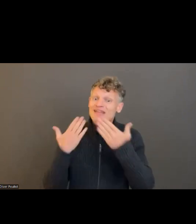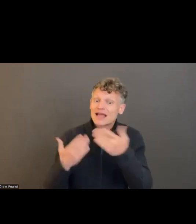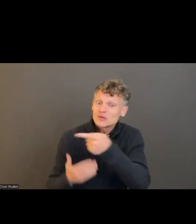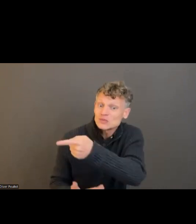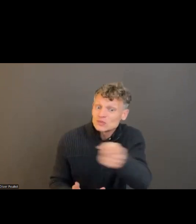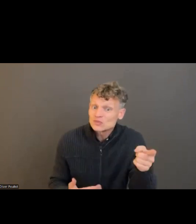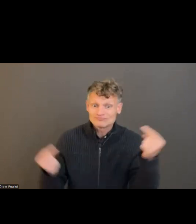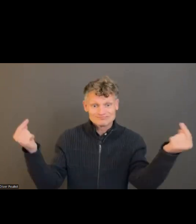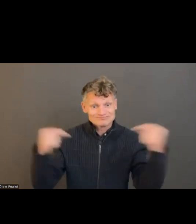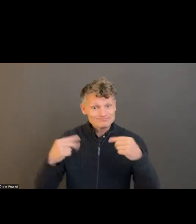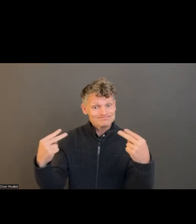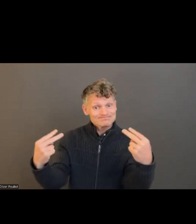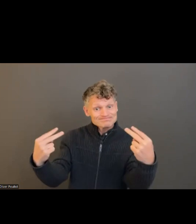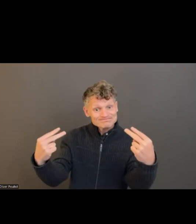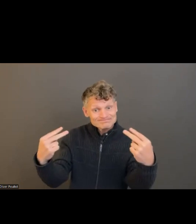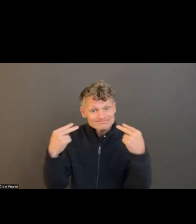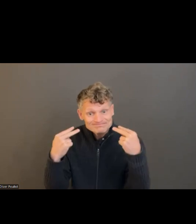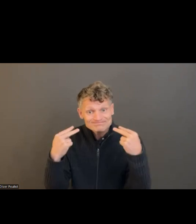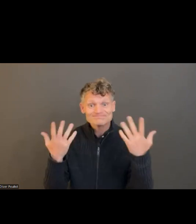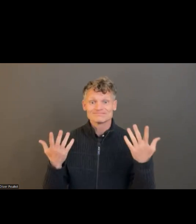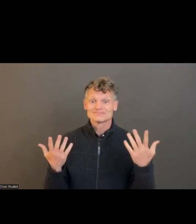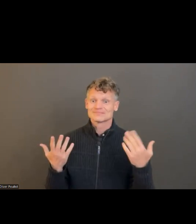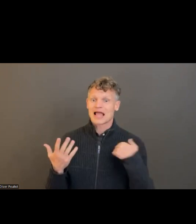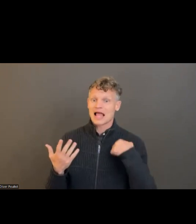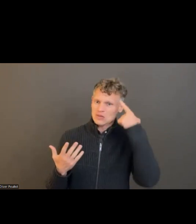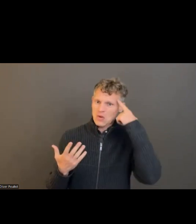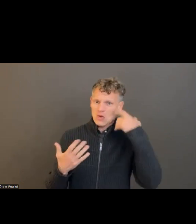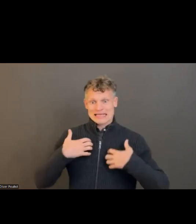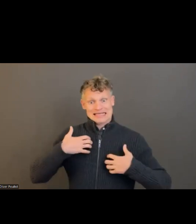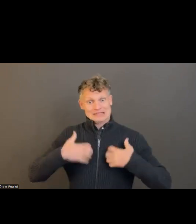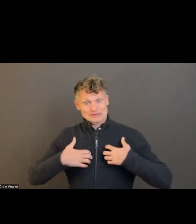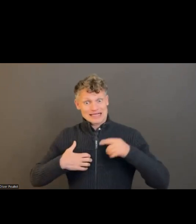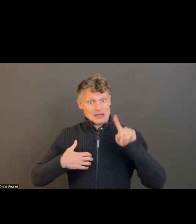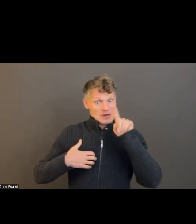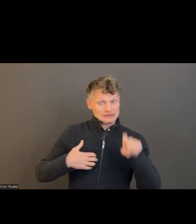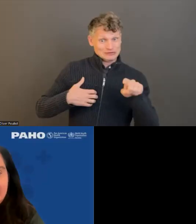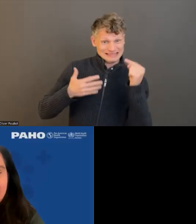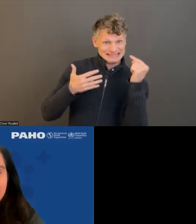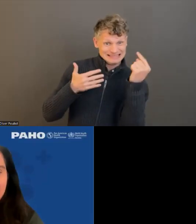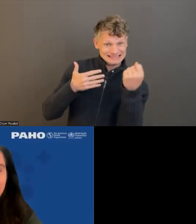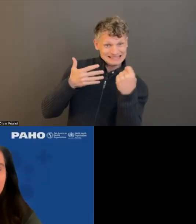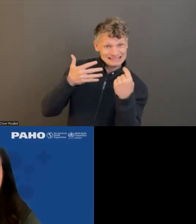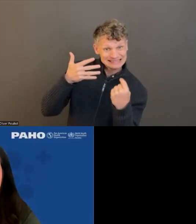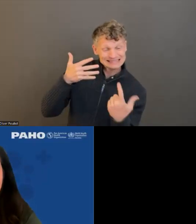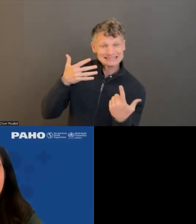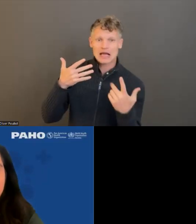para la eliminación de las enfermedades. Así que, Vanessa, te regreso la palabra.